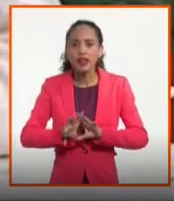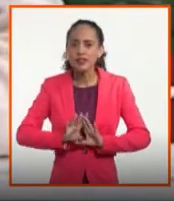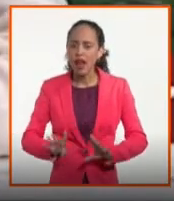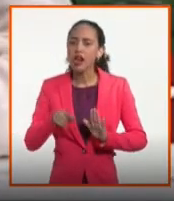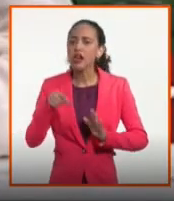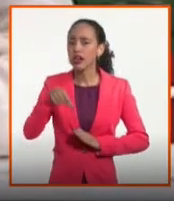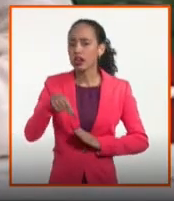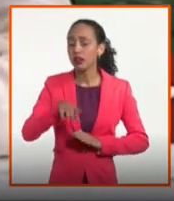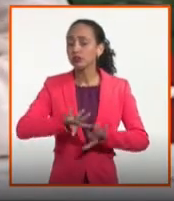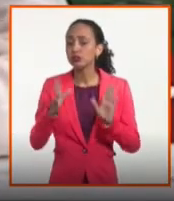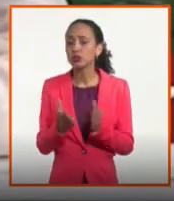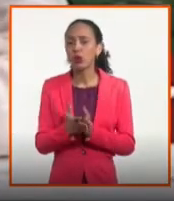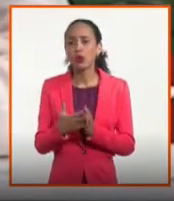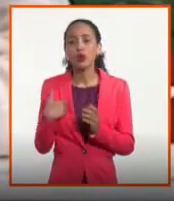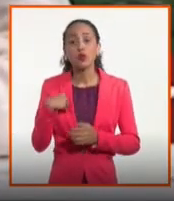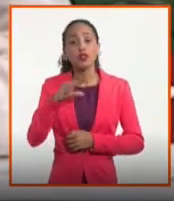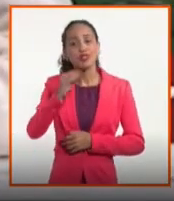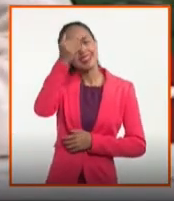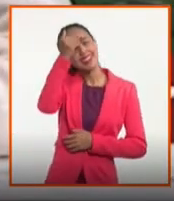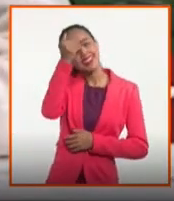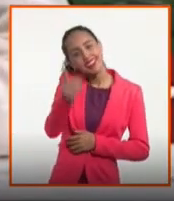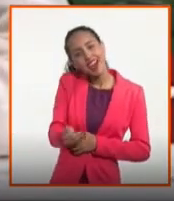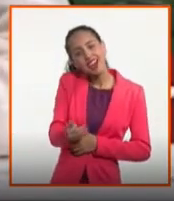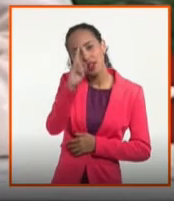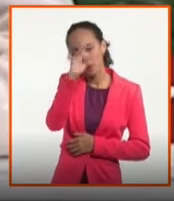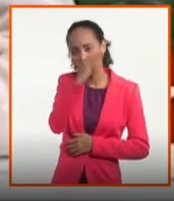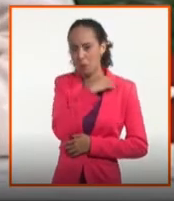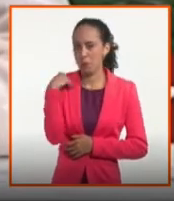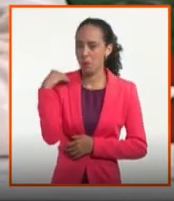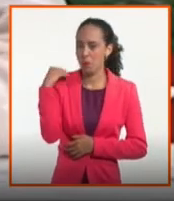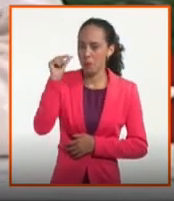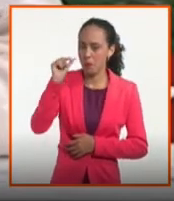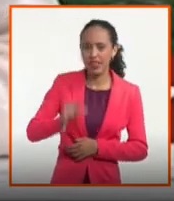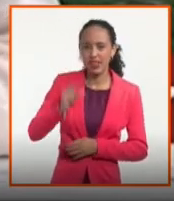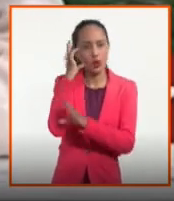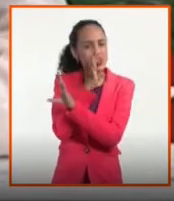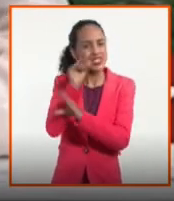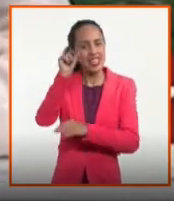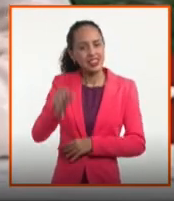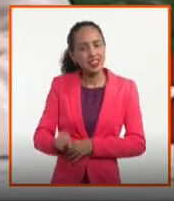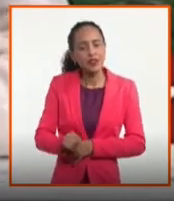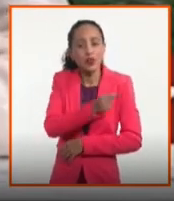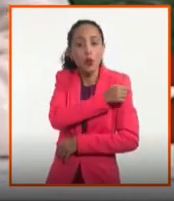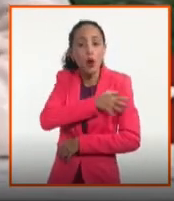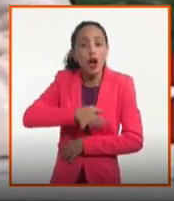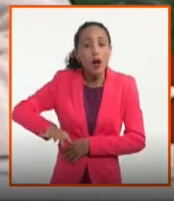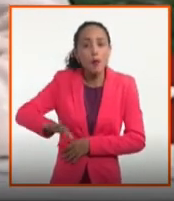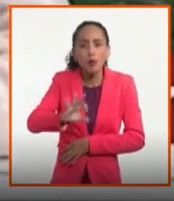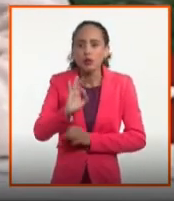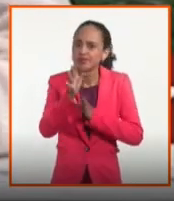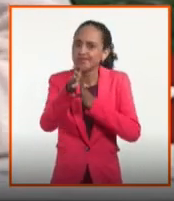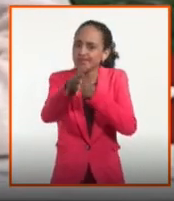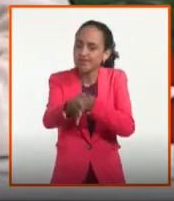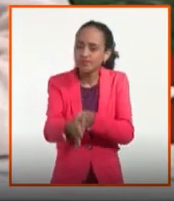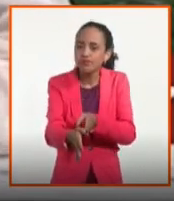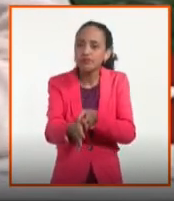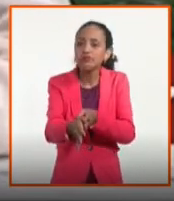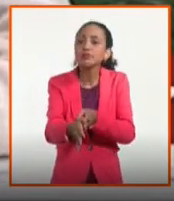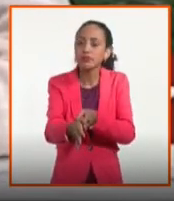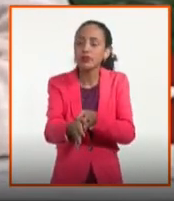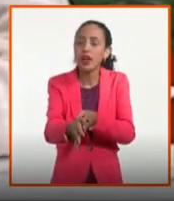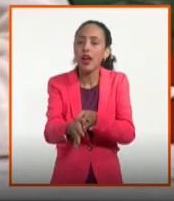el agradecimiento eterno de nuestros médicos nuestro científico y al pueblo que con tanta disciplina también asumió lo